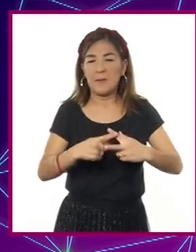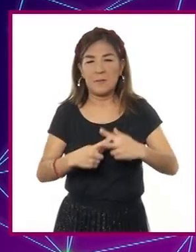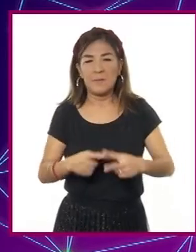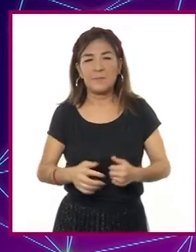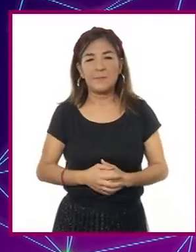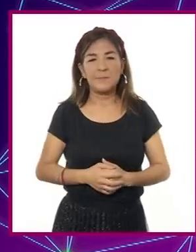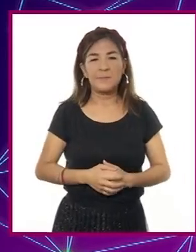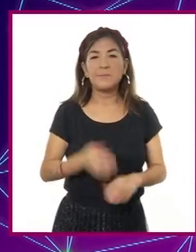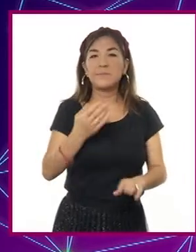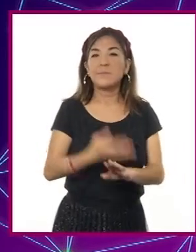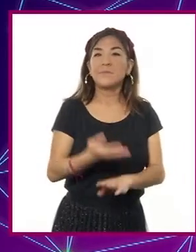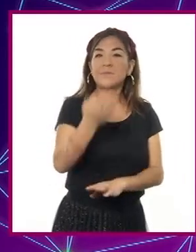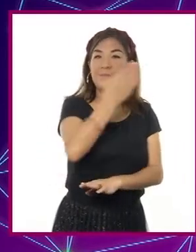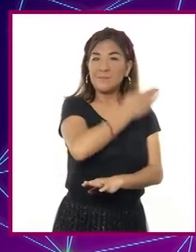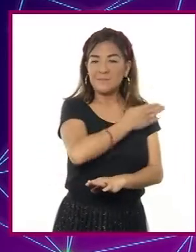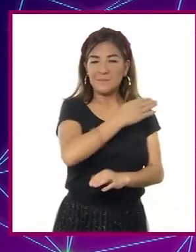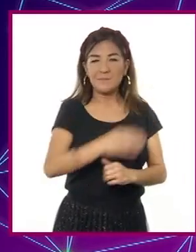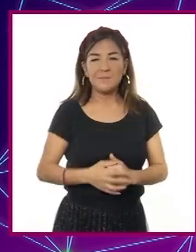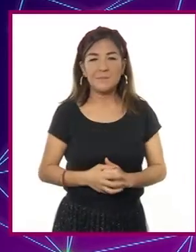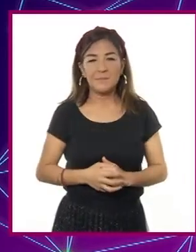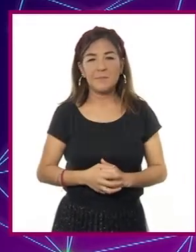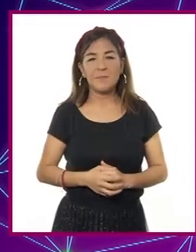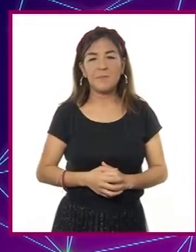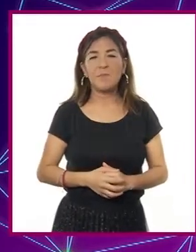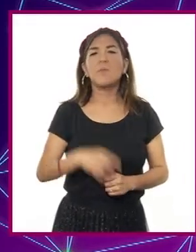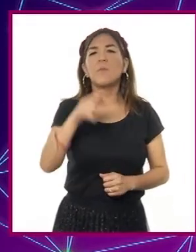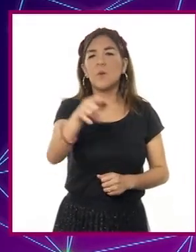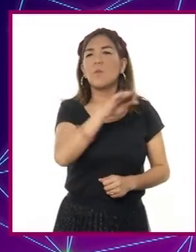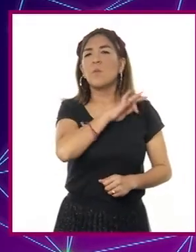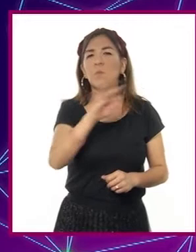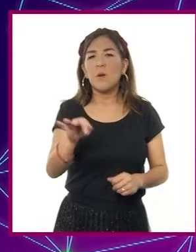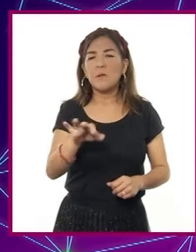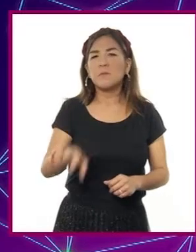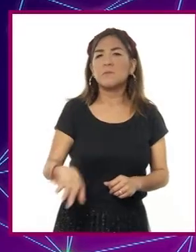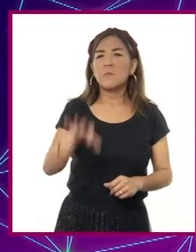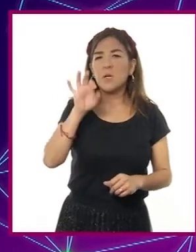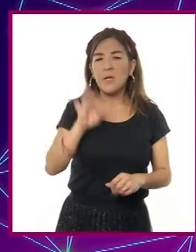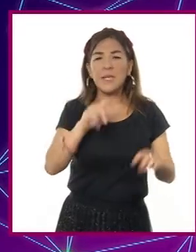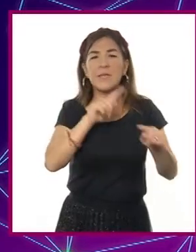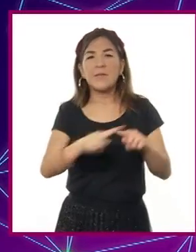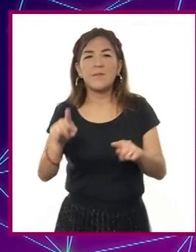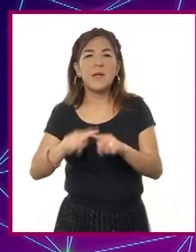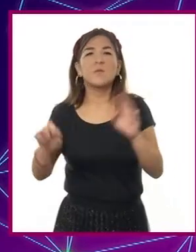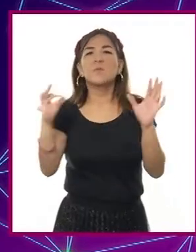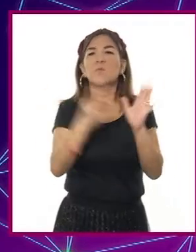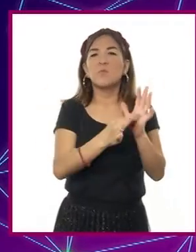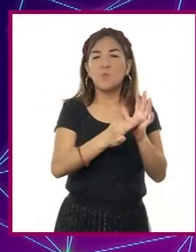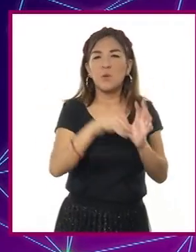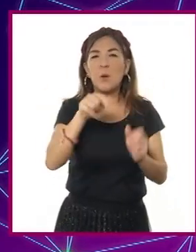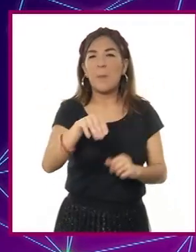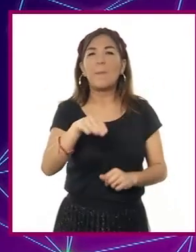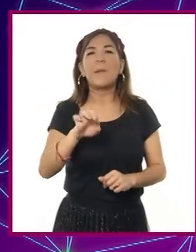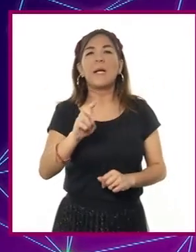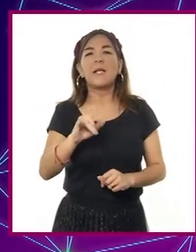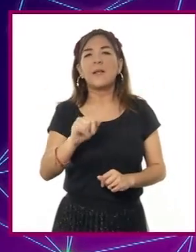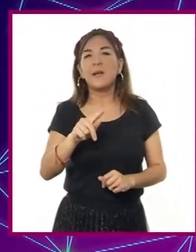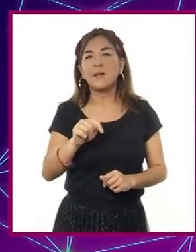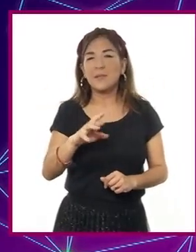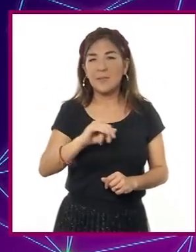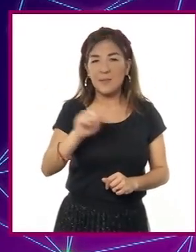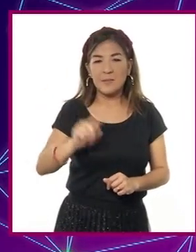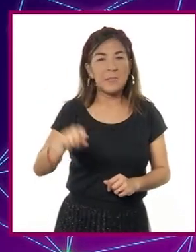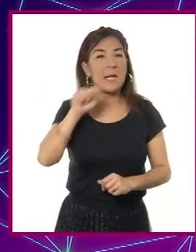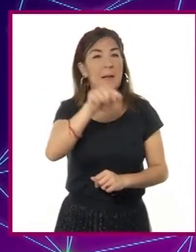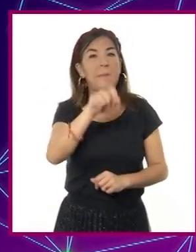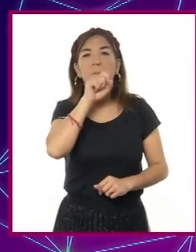el segmento anterior, se puede escoger de forma aleatoria cualquier punto sobre la mediatriz, y este tiene la